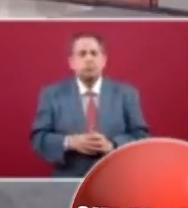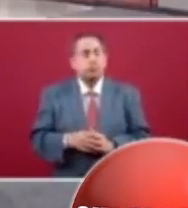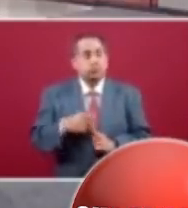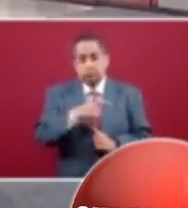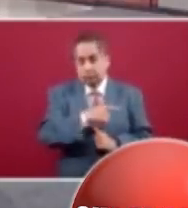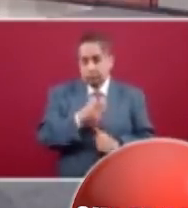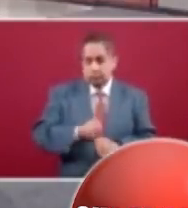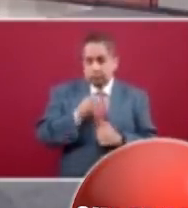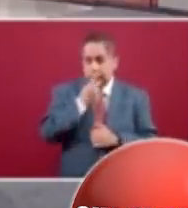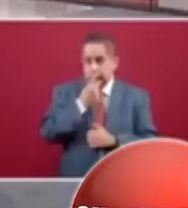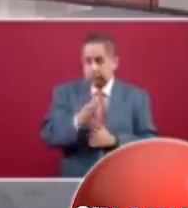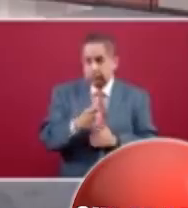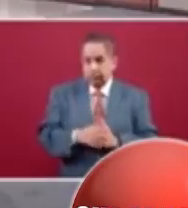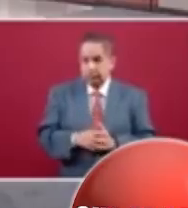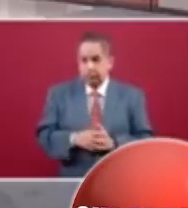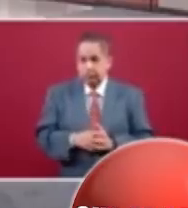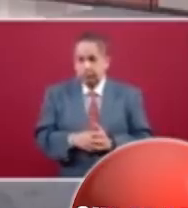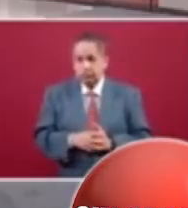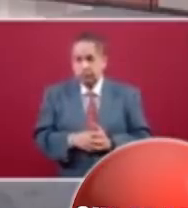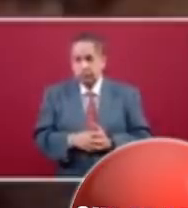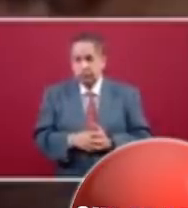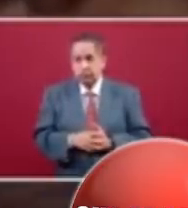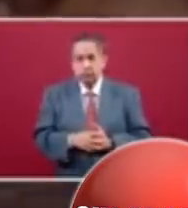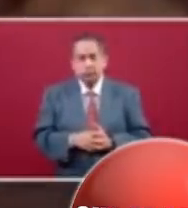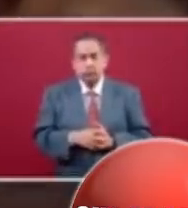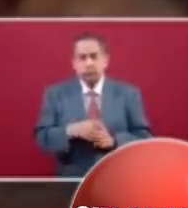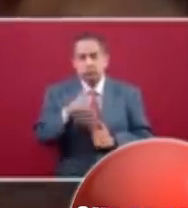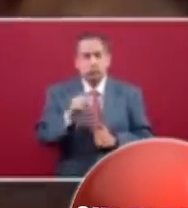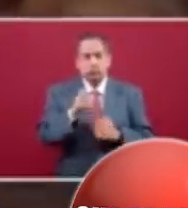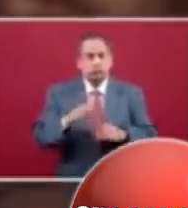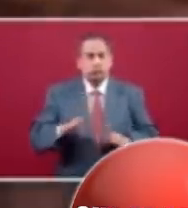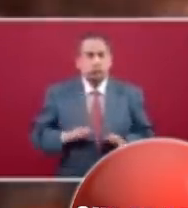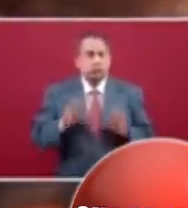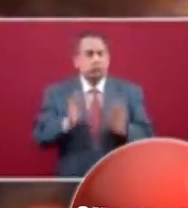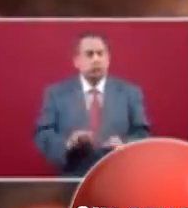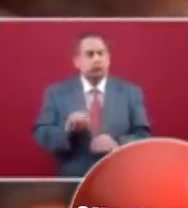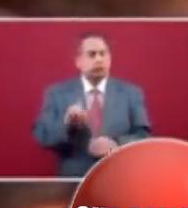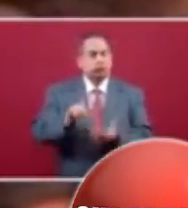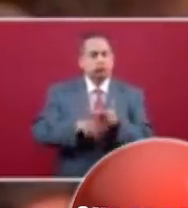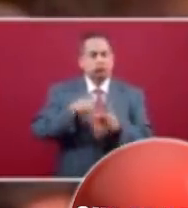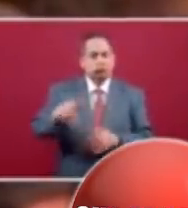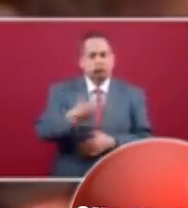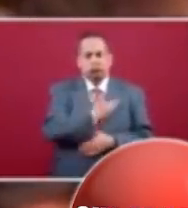expresa que no es apropiado para un presidente